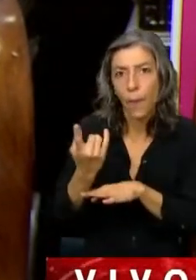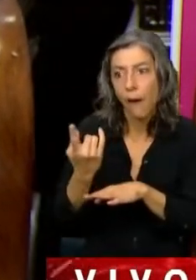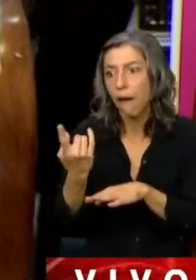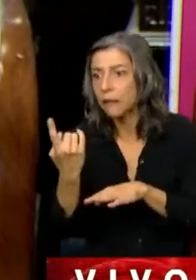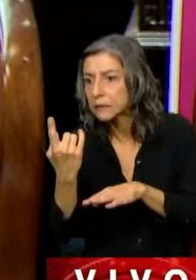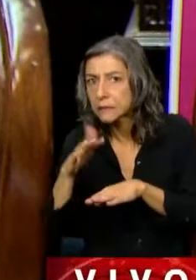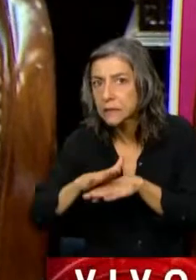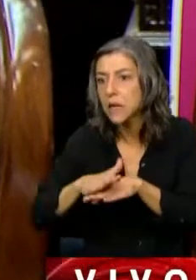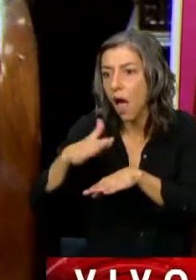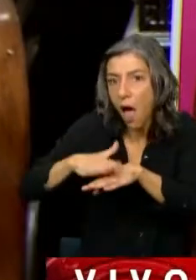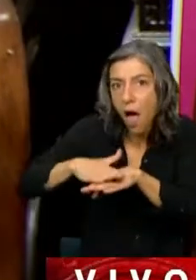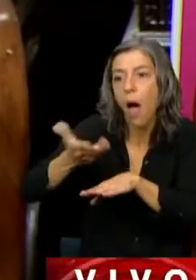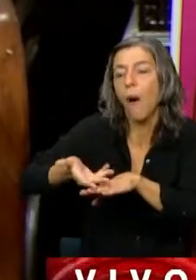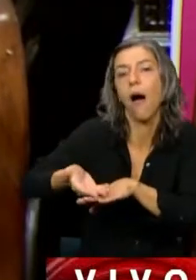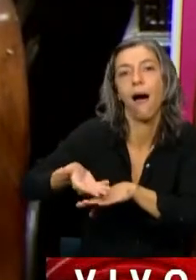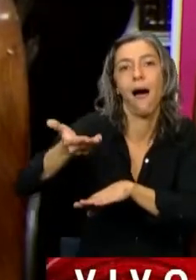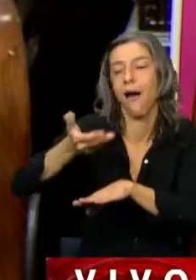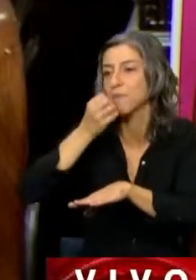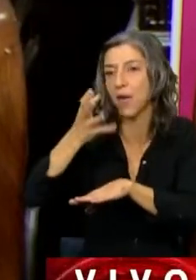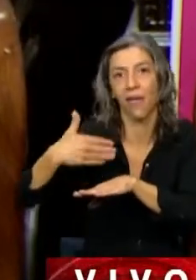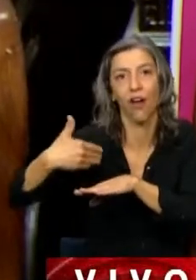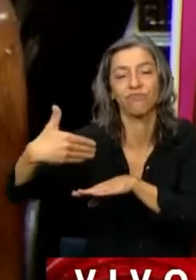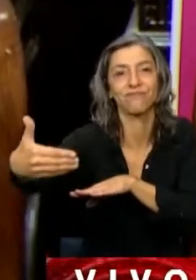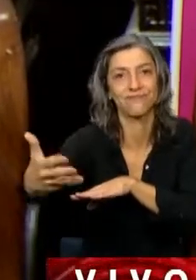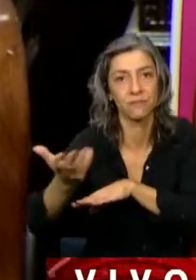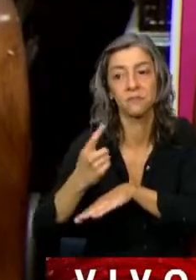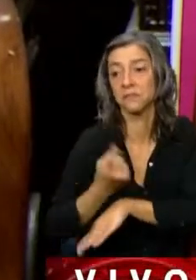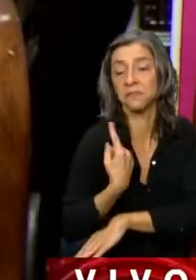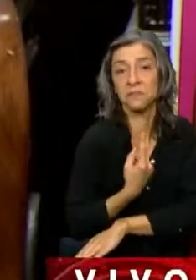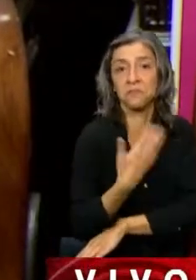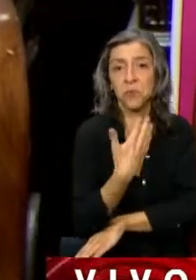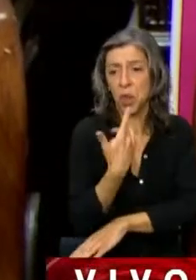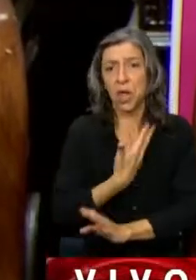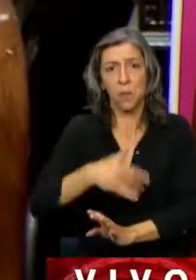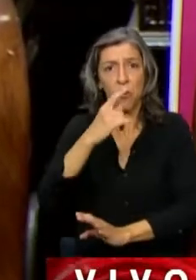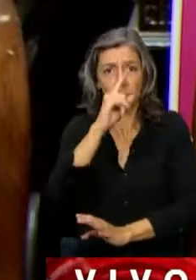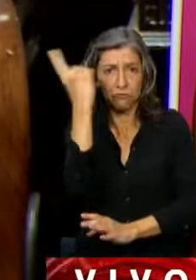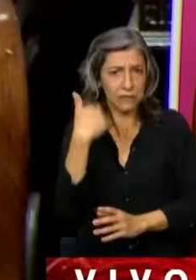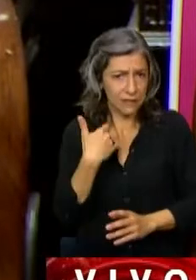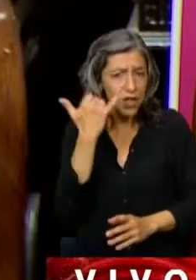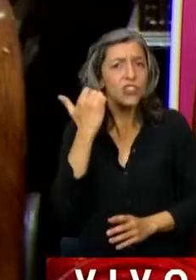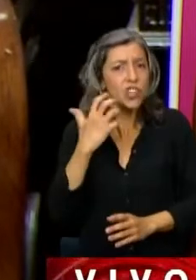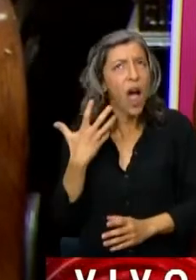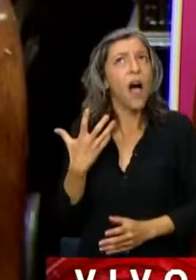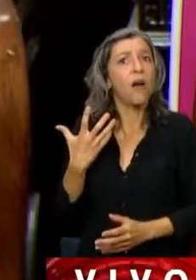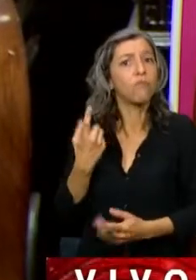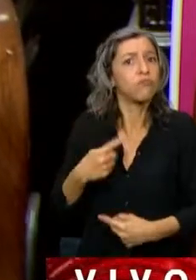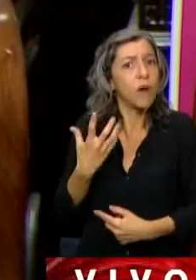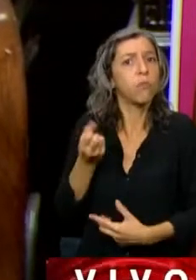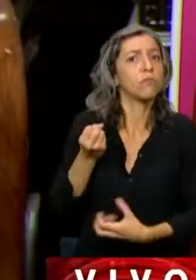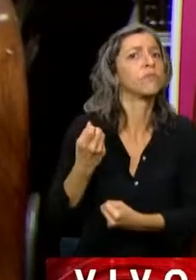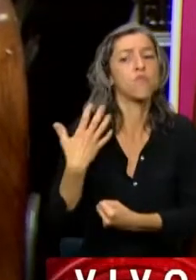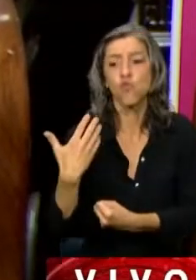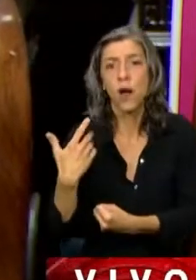mejor, una de las claves de por qué estamos frente a un ejemplo donde el Estado pudo recuperar capacidad para planificar y resolver